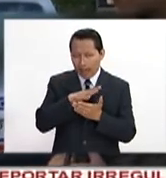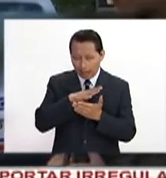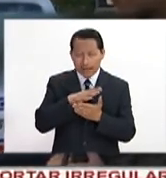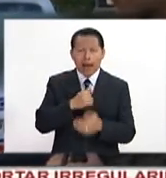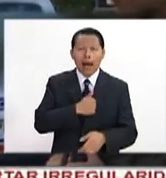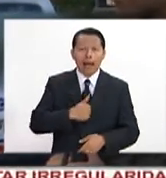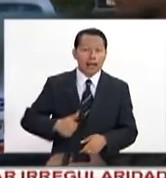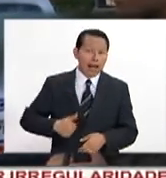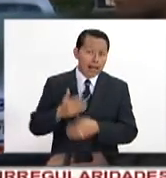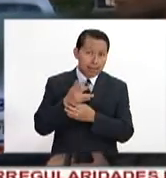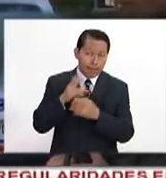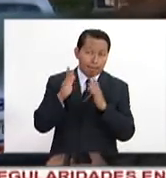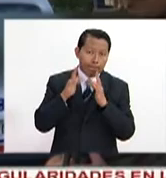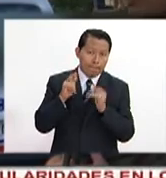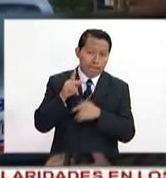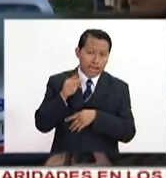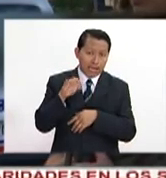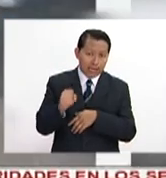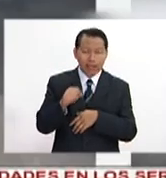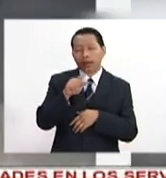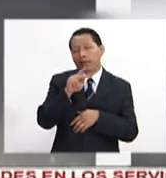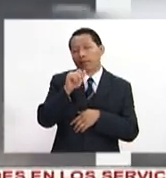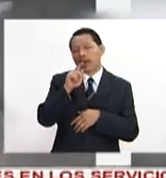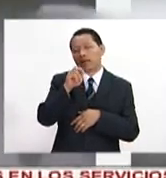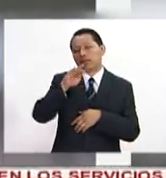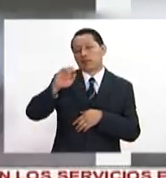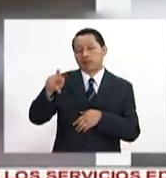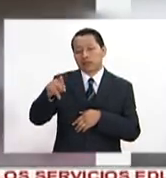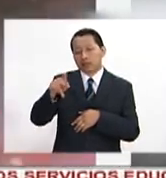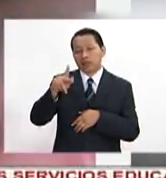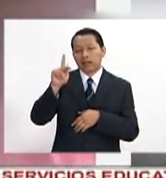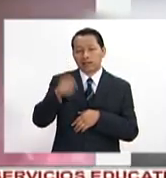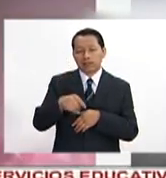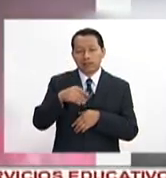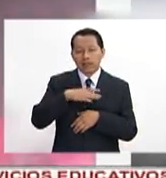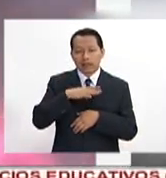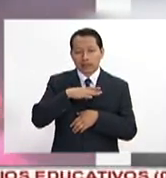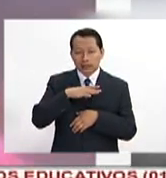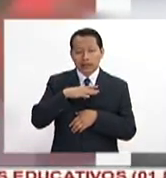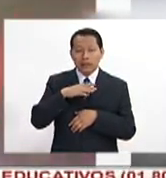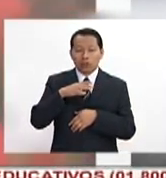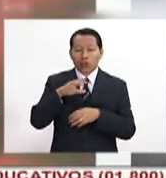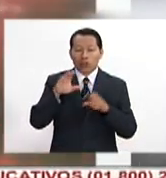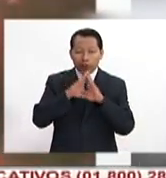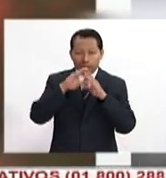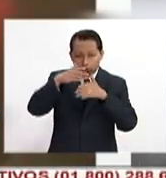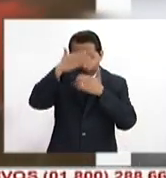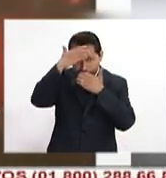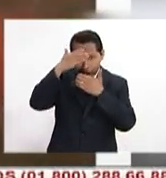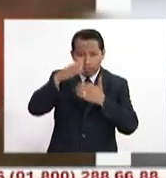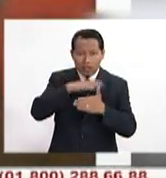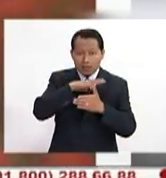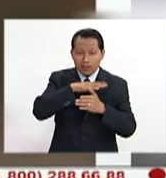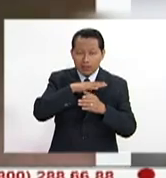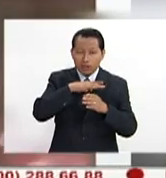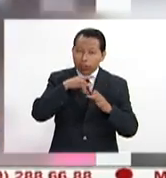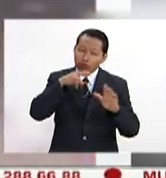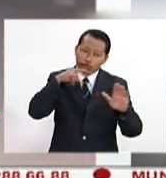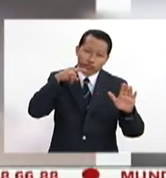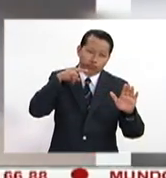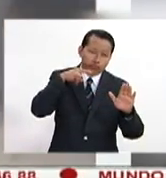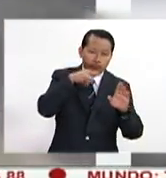alcalde de París, Patrick Balkany. El atropello es un acto deliberado de terrorismo. Tras